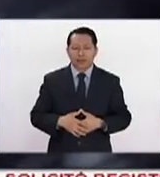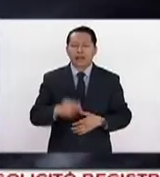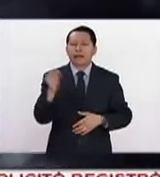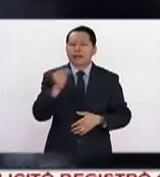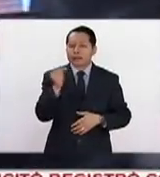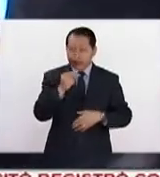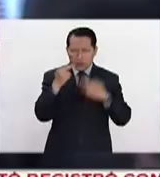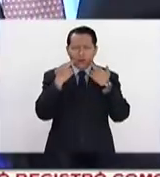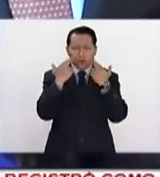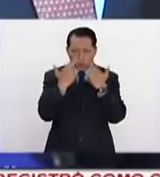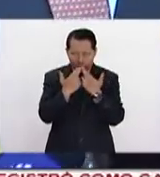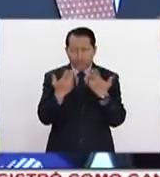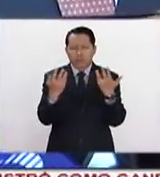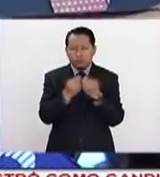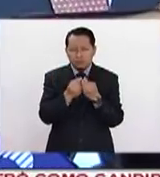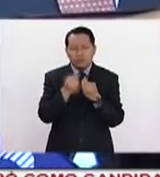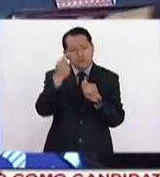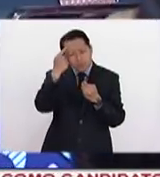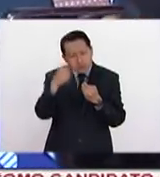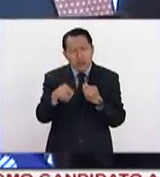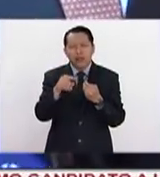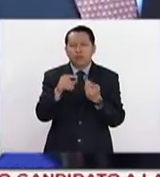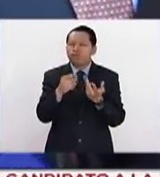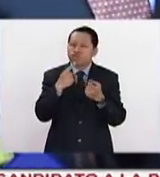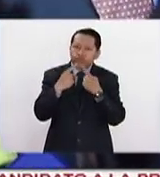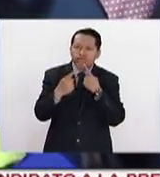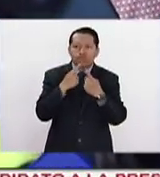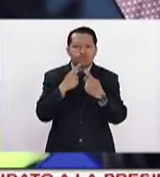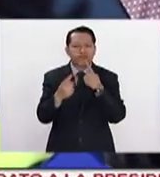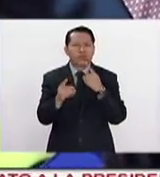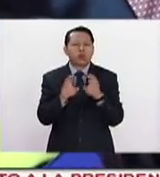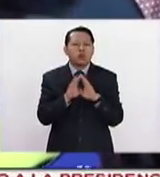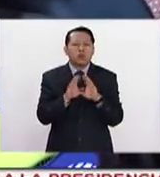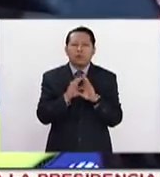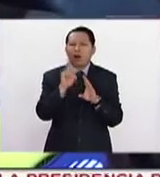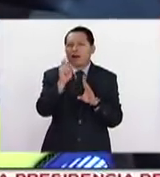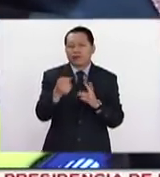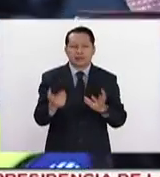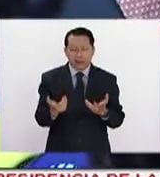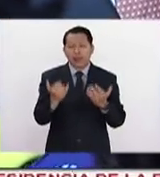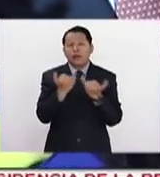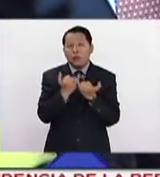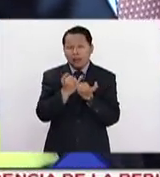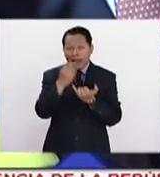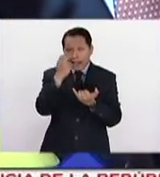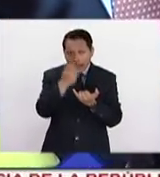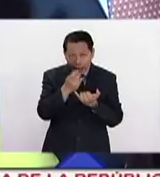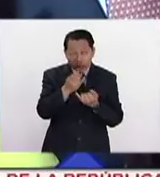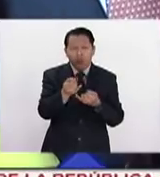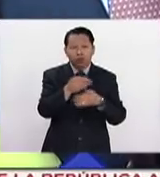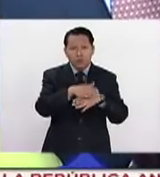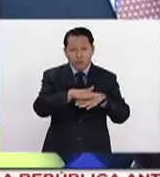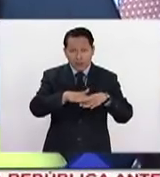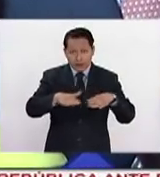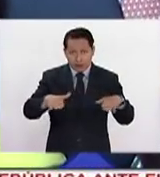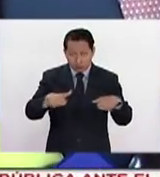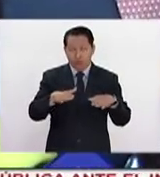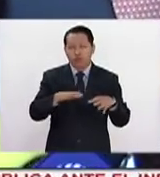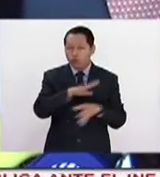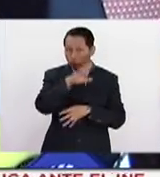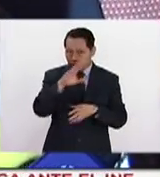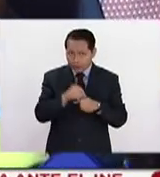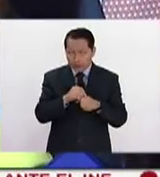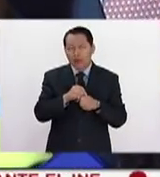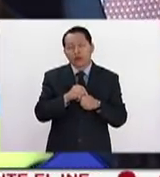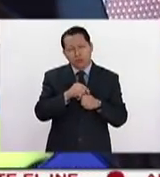Tendremos que reunirnos con ellos para ver exactamente en qué sentido fue y sobre esos datos, con mucha transparencia, también